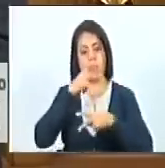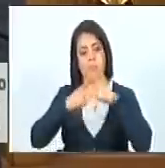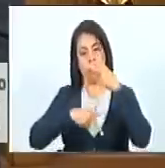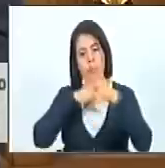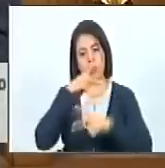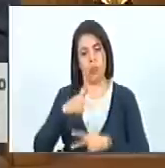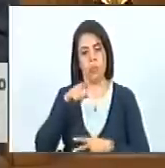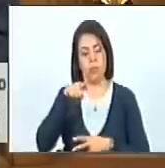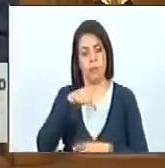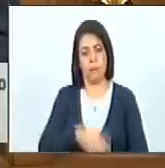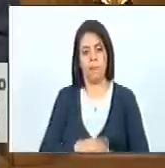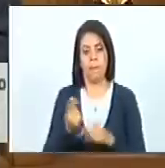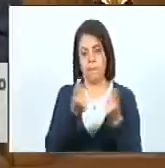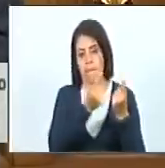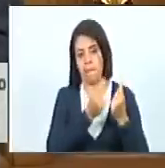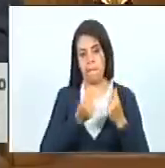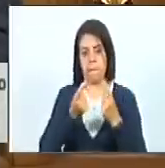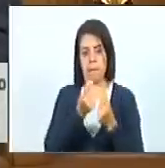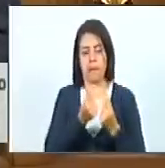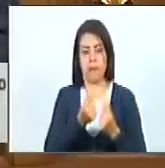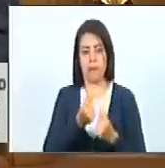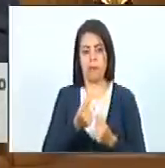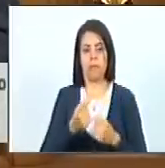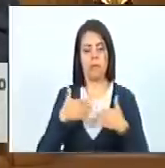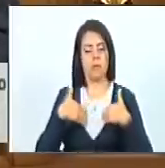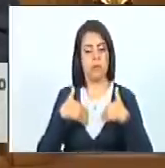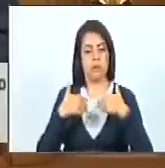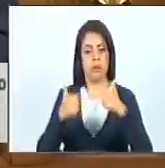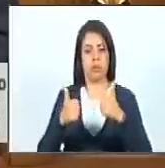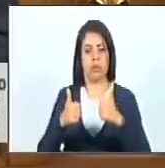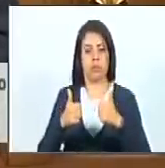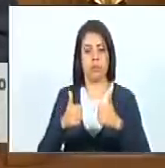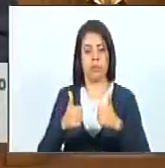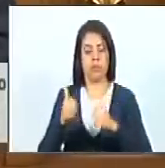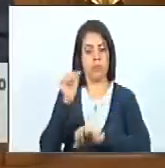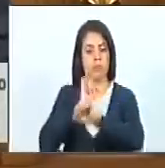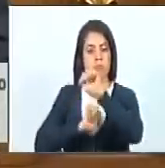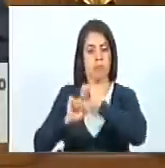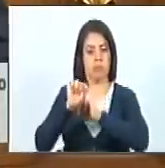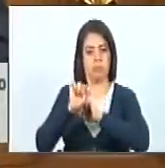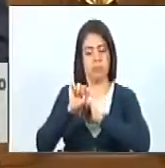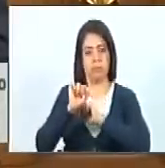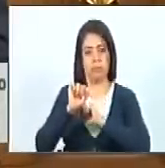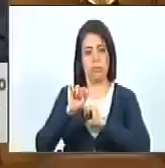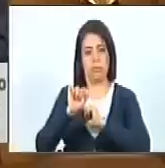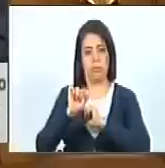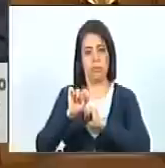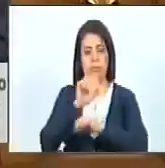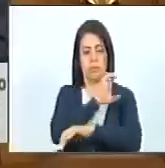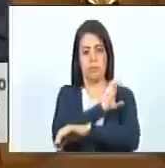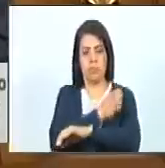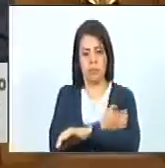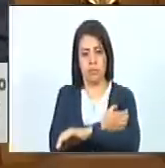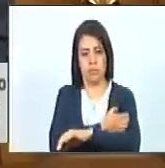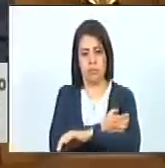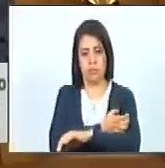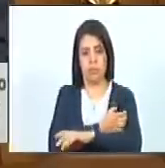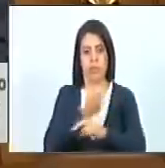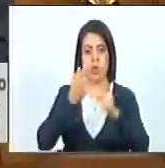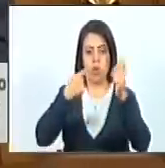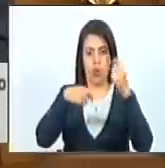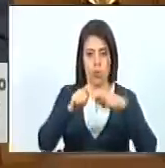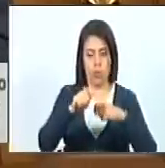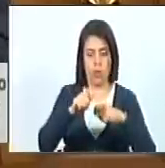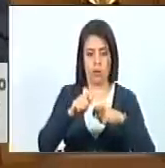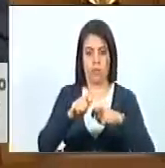político, económico, salud, defensa, energético,